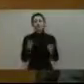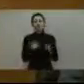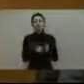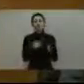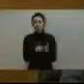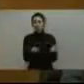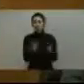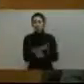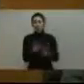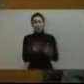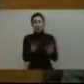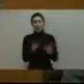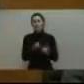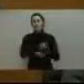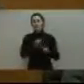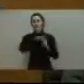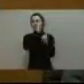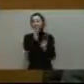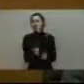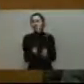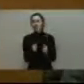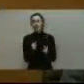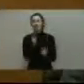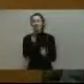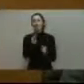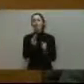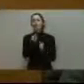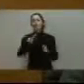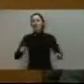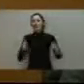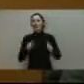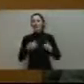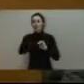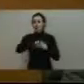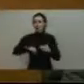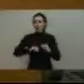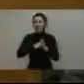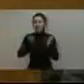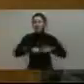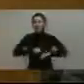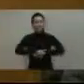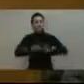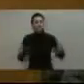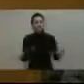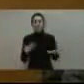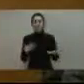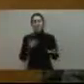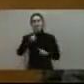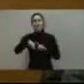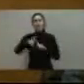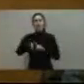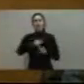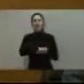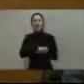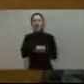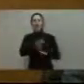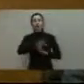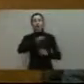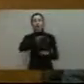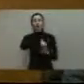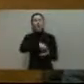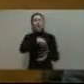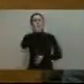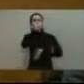ni presupuestaria, ni consenso alguno con los vecinos afectados. Y luego se les llena la boca creando una consejería de